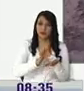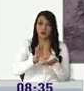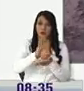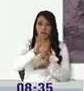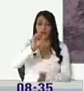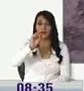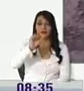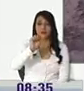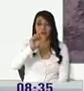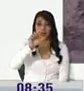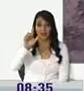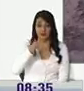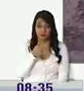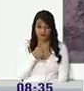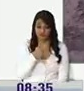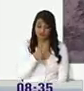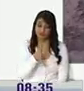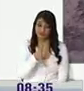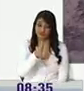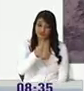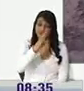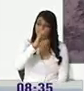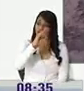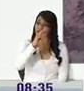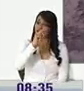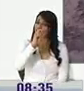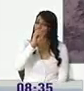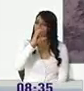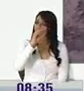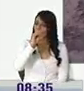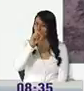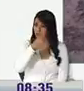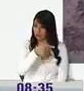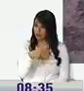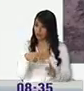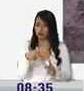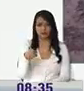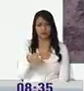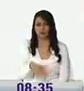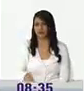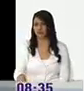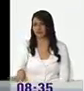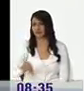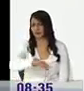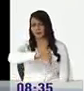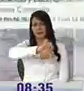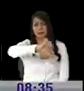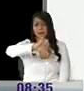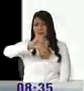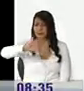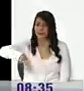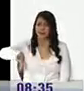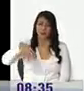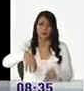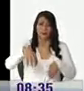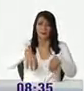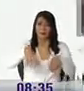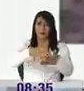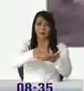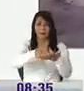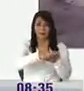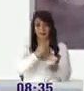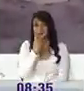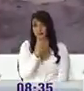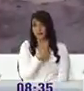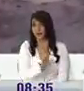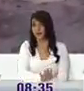Ándate recto es conocoto conocoto la parte es un desastre terrible es un desastre No no es un desastre No no tengo más